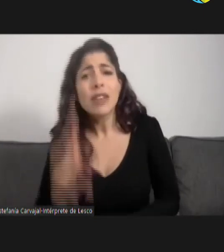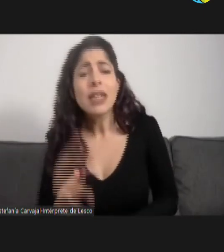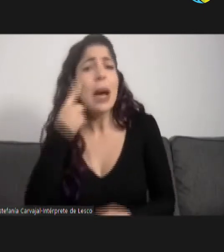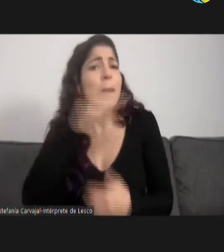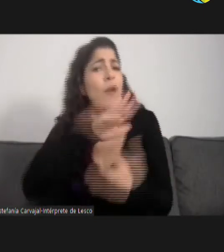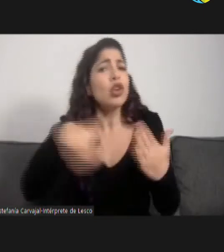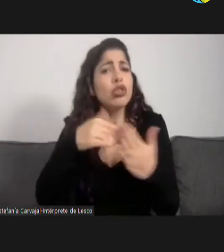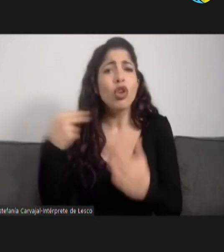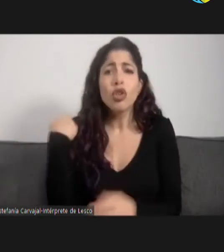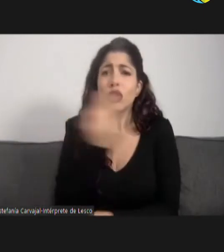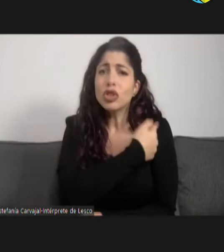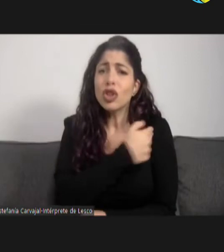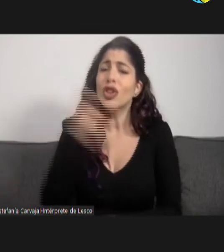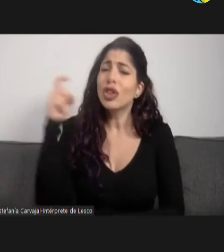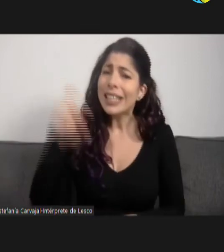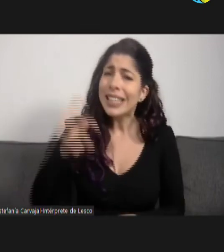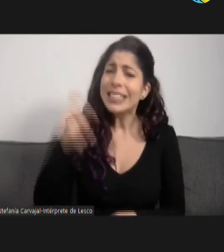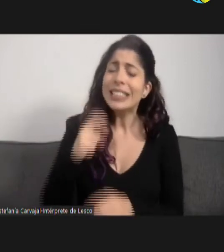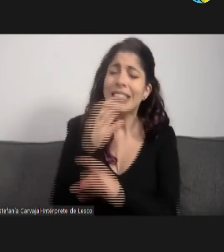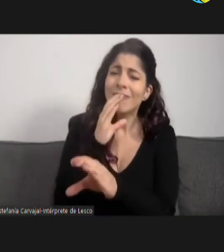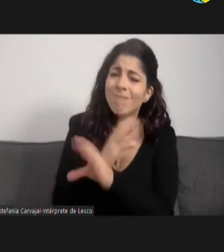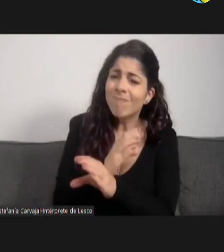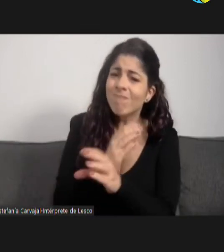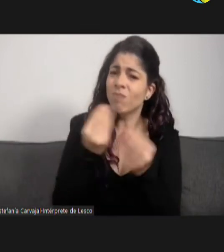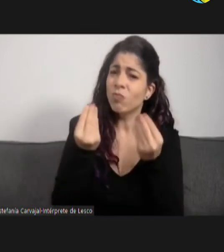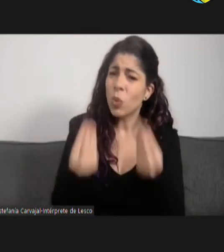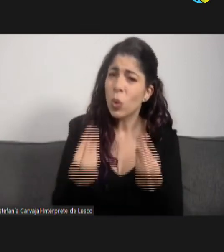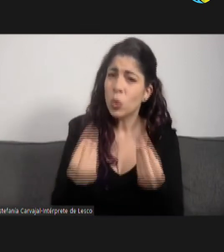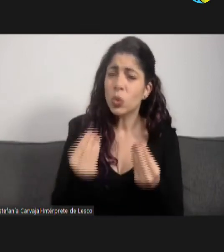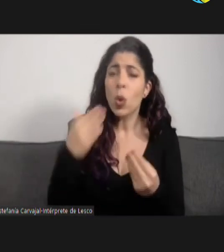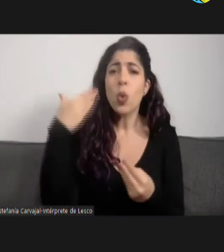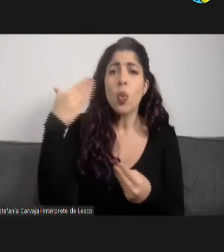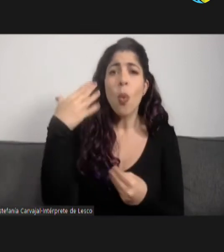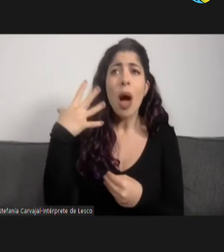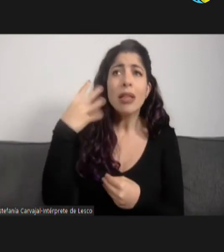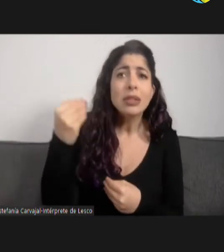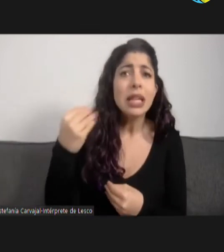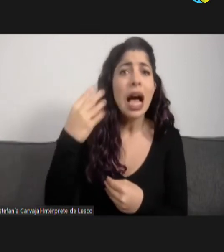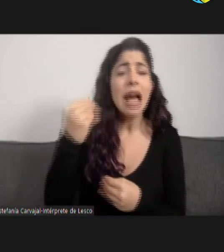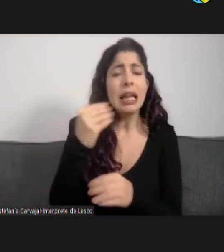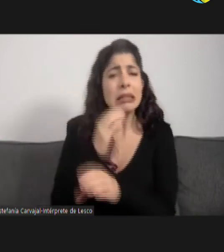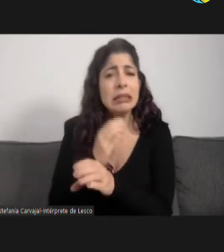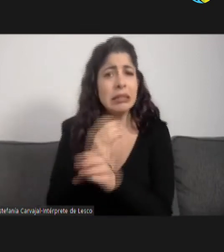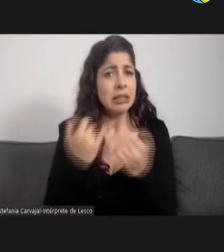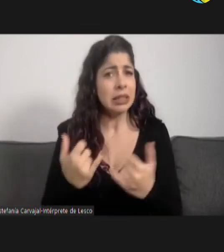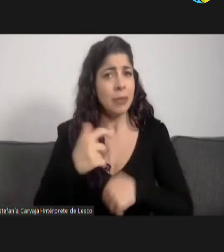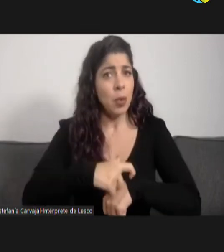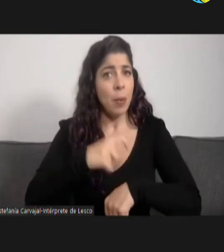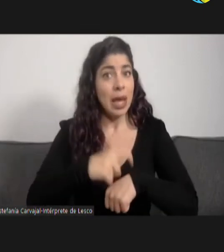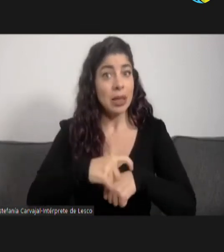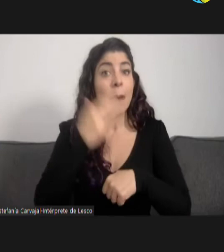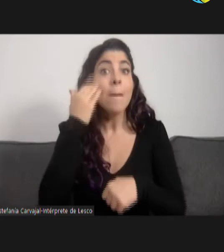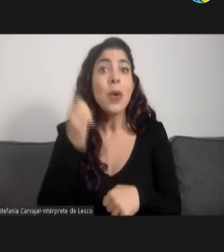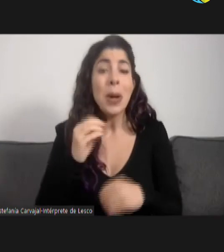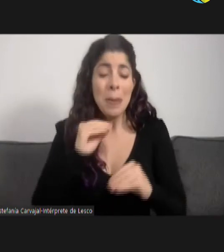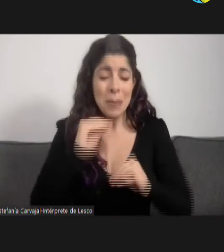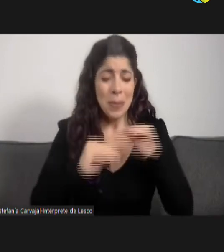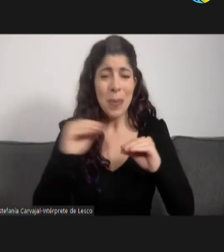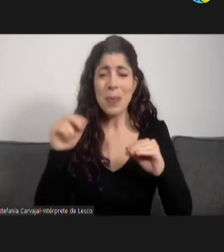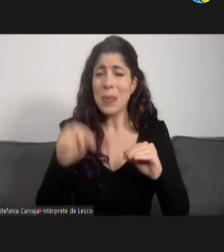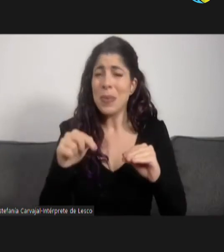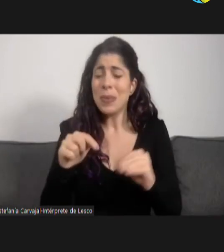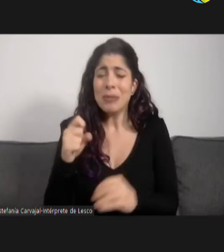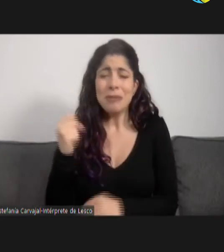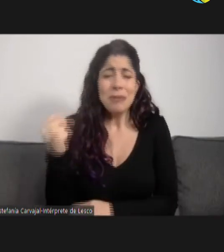nosotros. Tenemos que ser muy cuidadosos a la hora de movilizarnos en este momento en donde la transmisión está